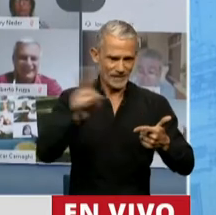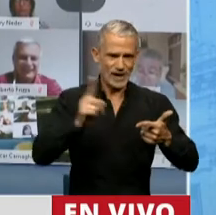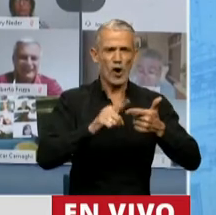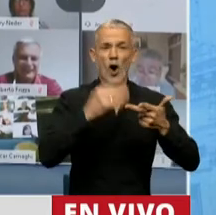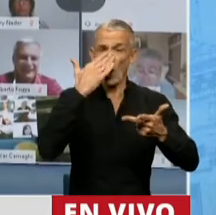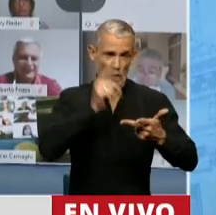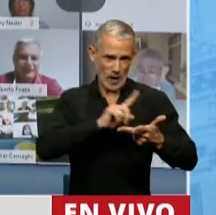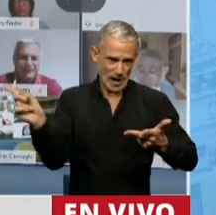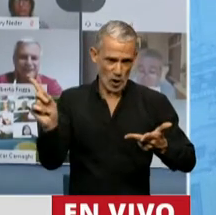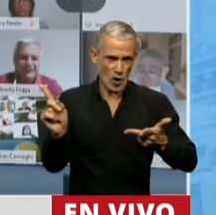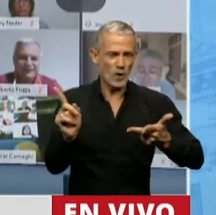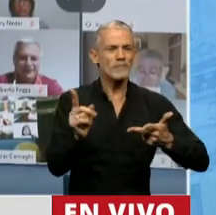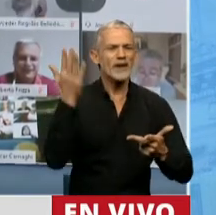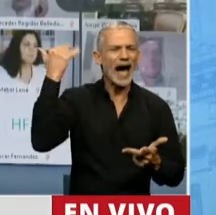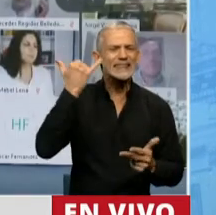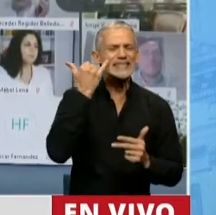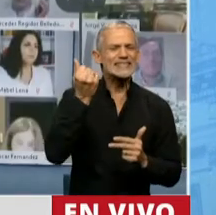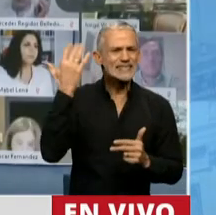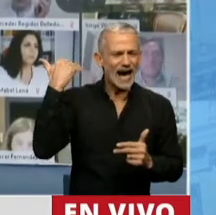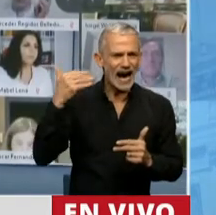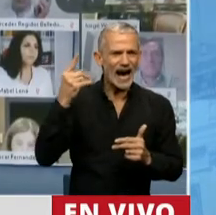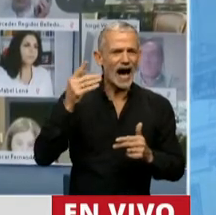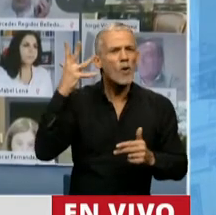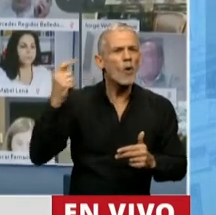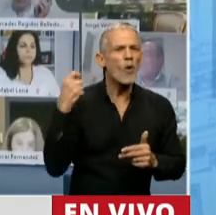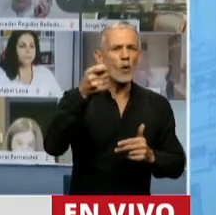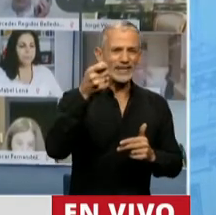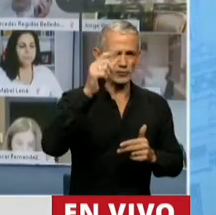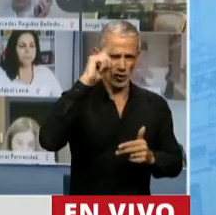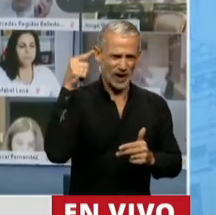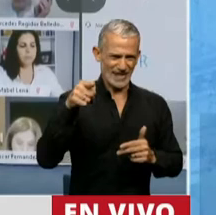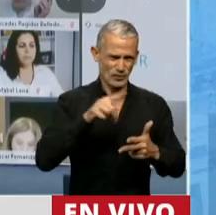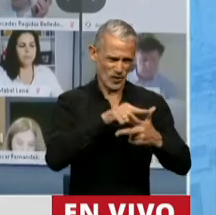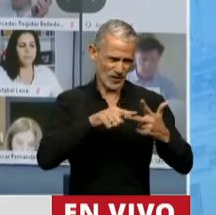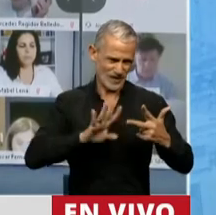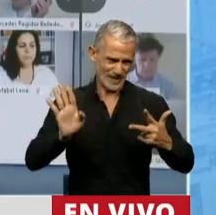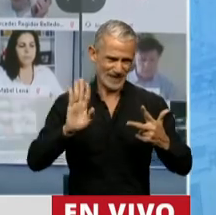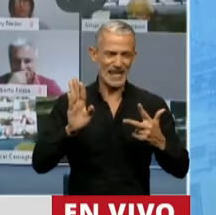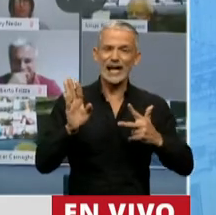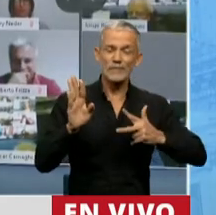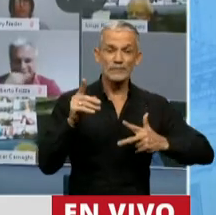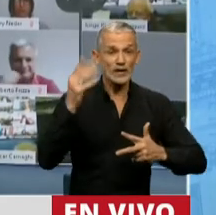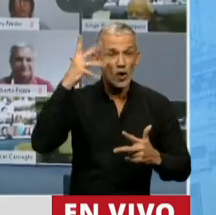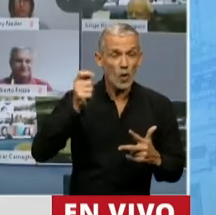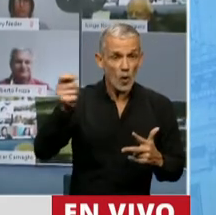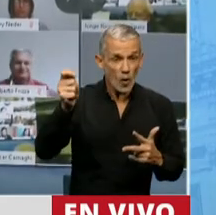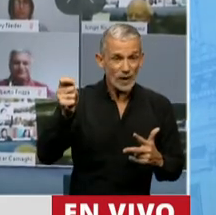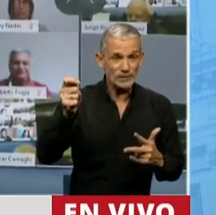y Córdoba, que habían hecho un juicio contra la Nación y habiendo obtenido